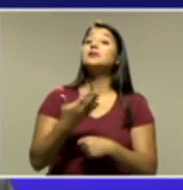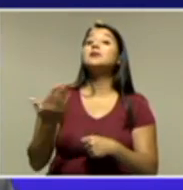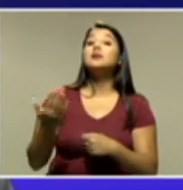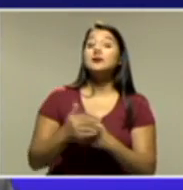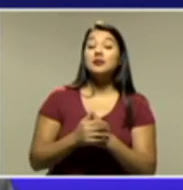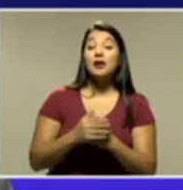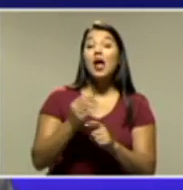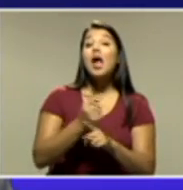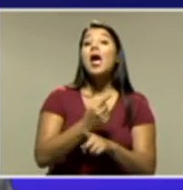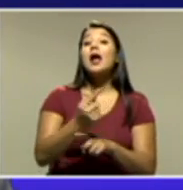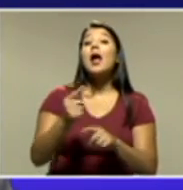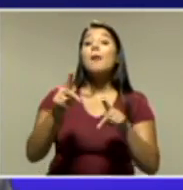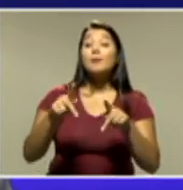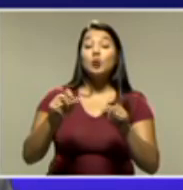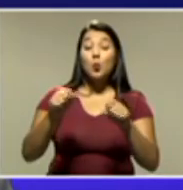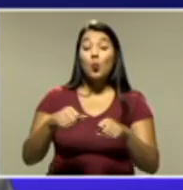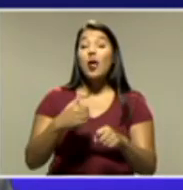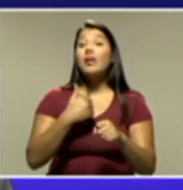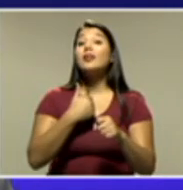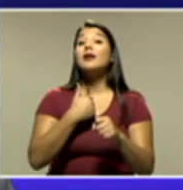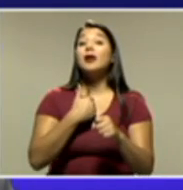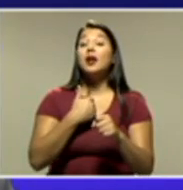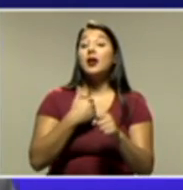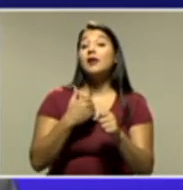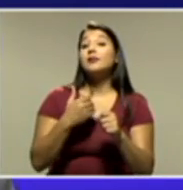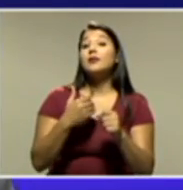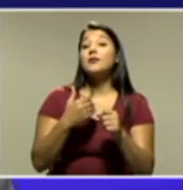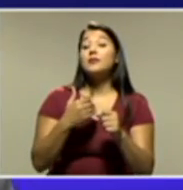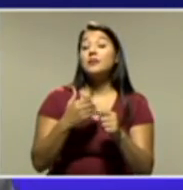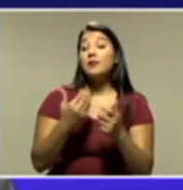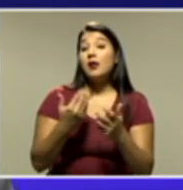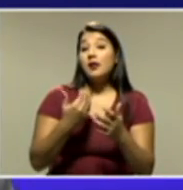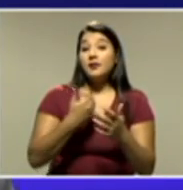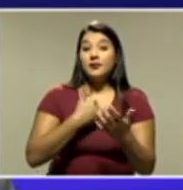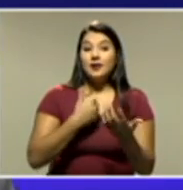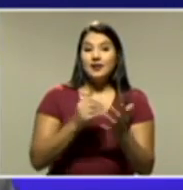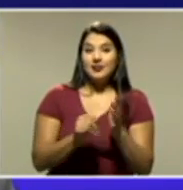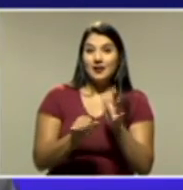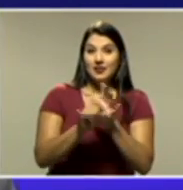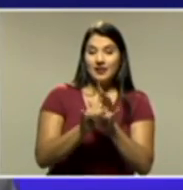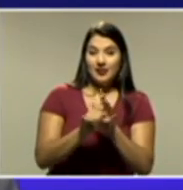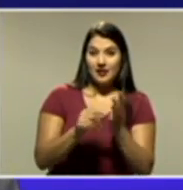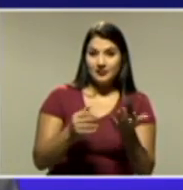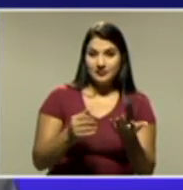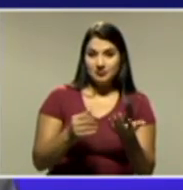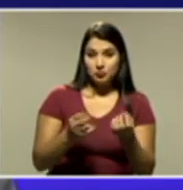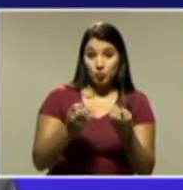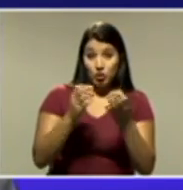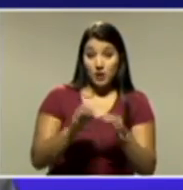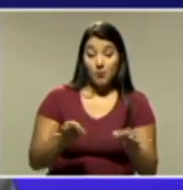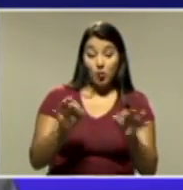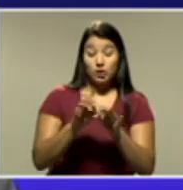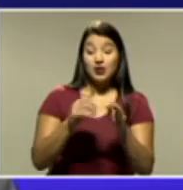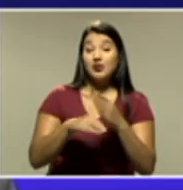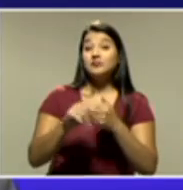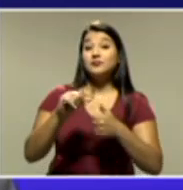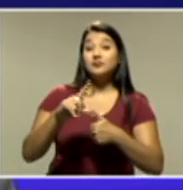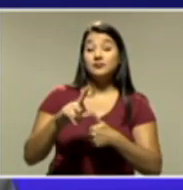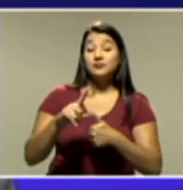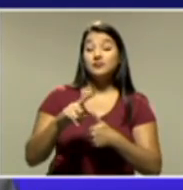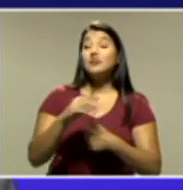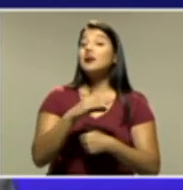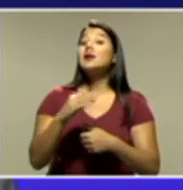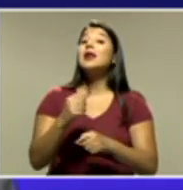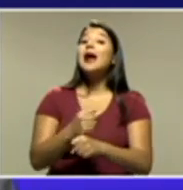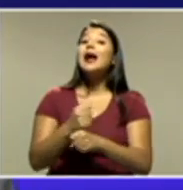constituyentes a crear una institucionalidad electoral que es emblema en América Latina, caracterizado por ser organismos